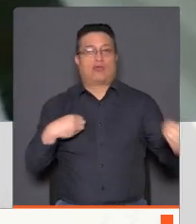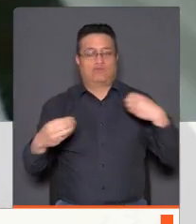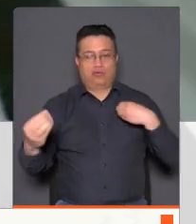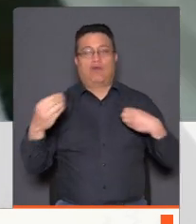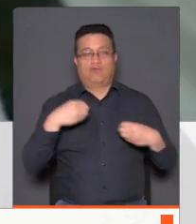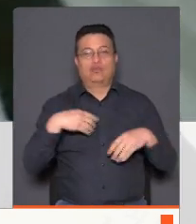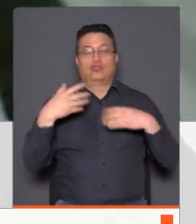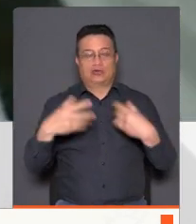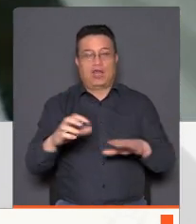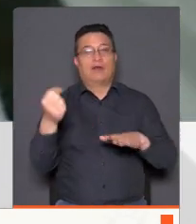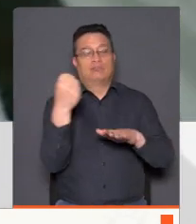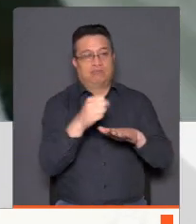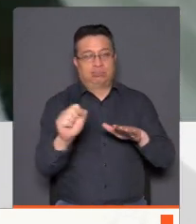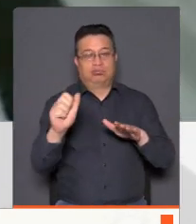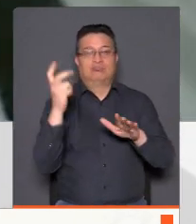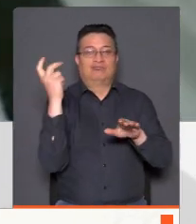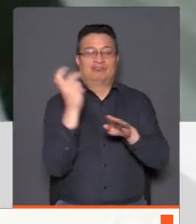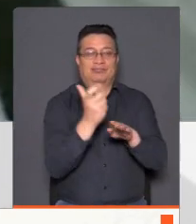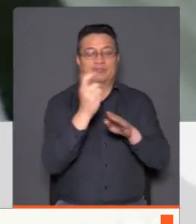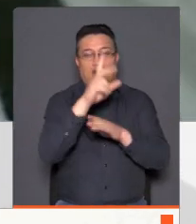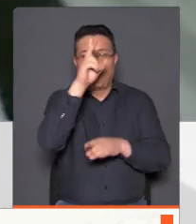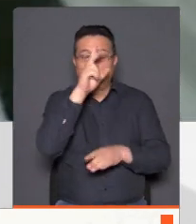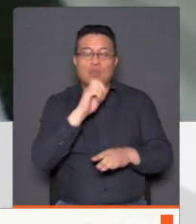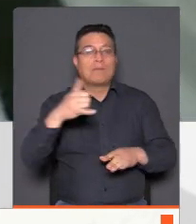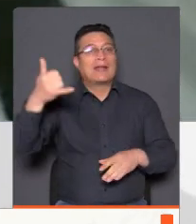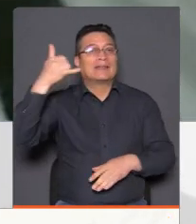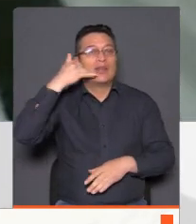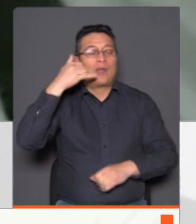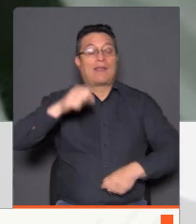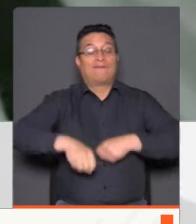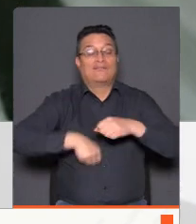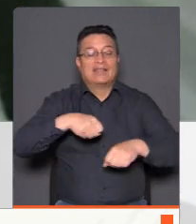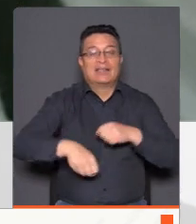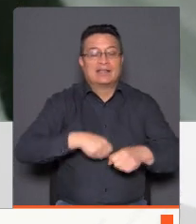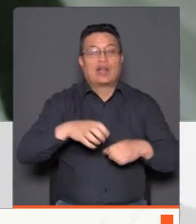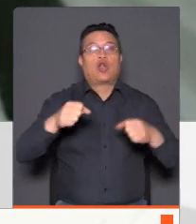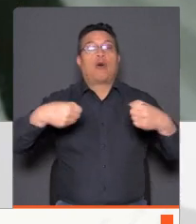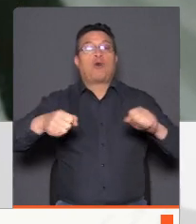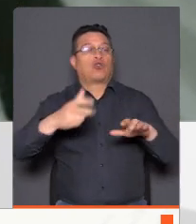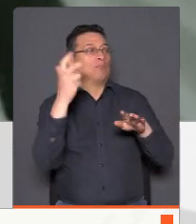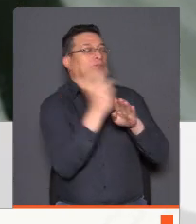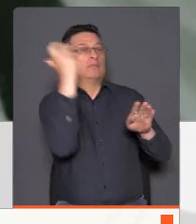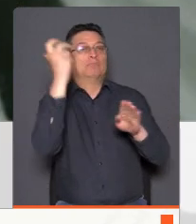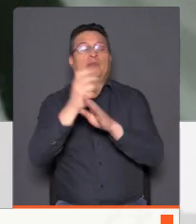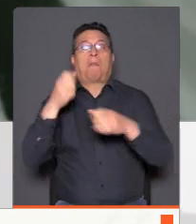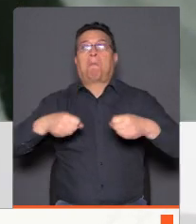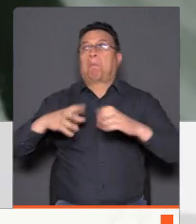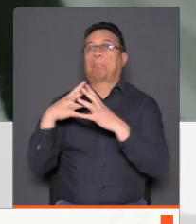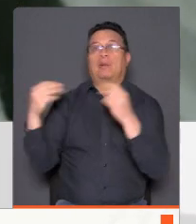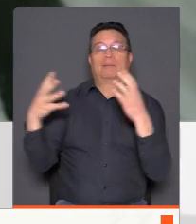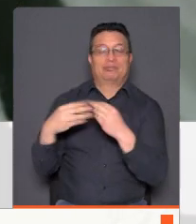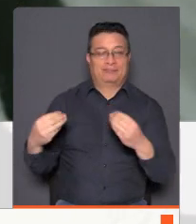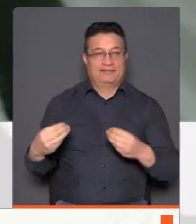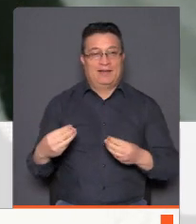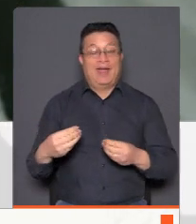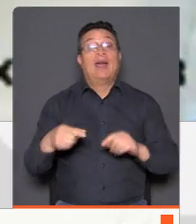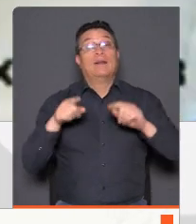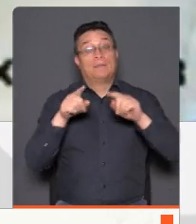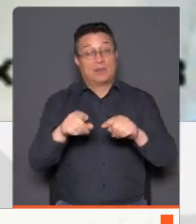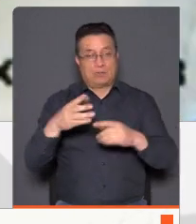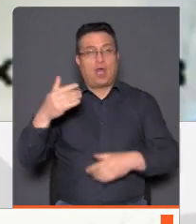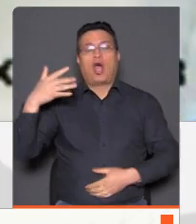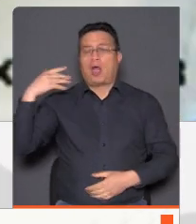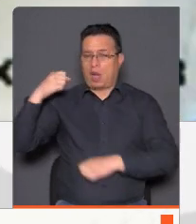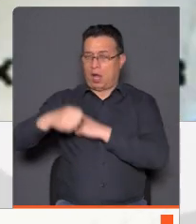de delito muy parecido al robo de celulares, ¿no es cierto?, en bicicleta o en motocicleta. Ahora, hay que entender esto que viene de hace muchos